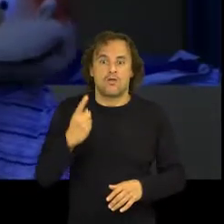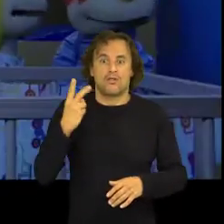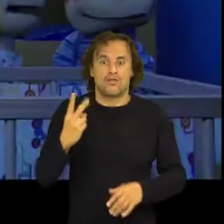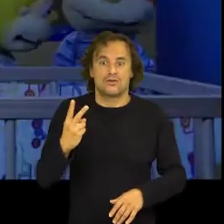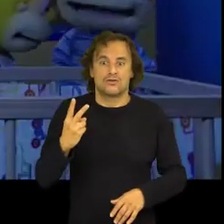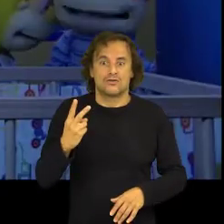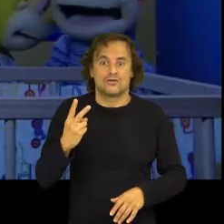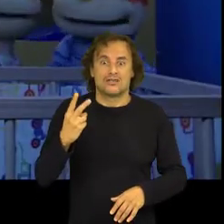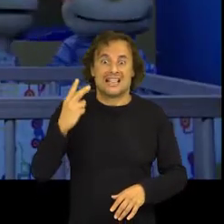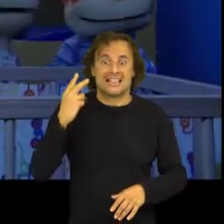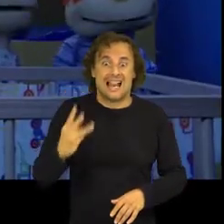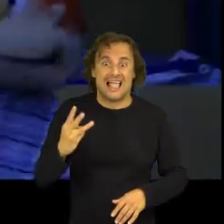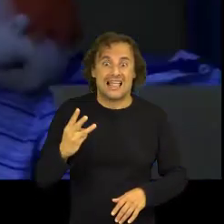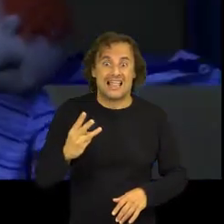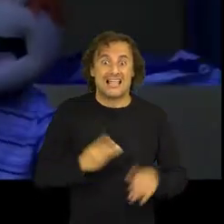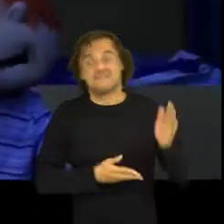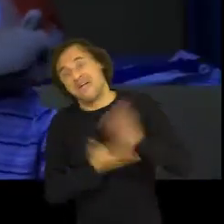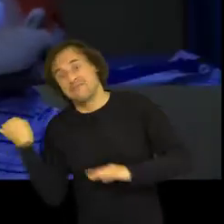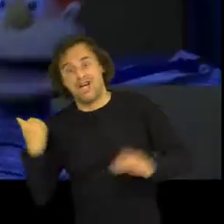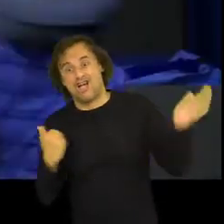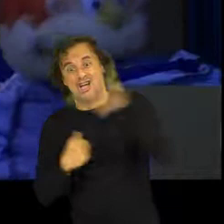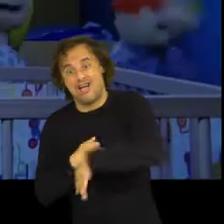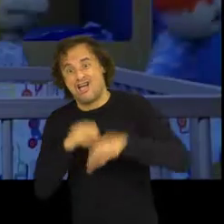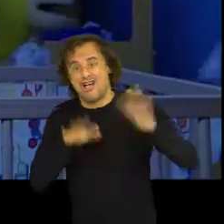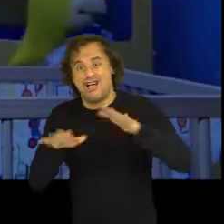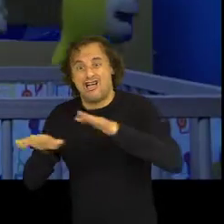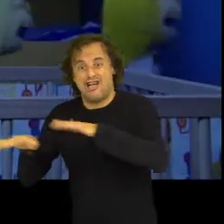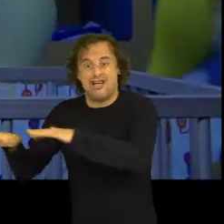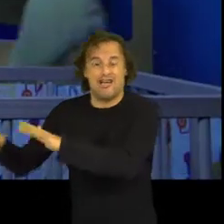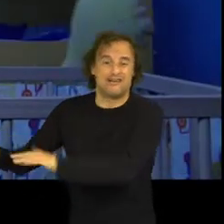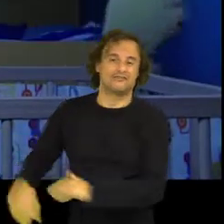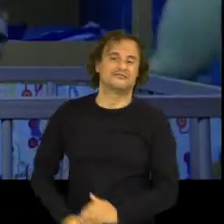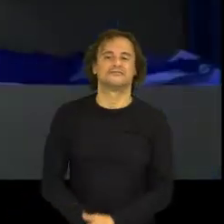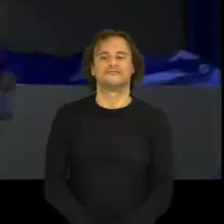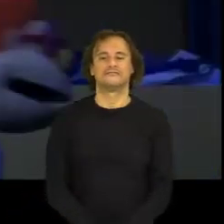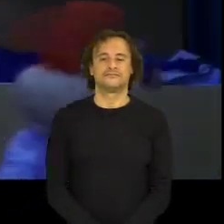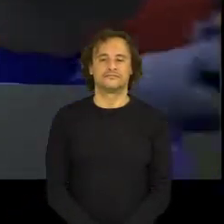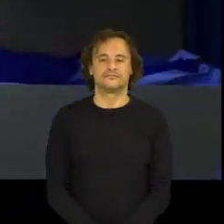Unha, dúas e tres. ¡Ao ataque!